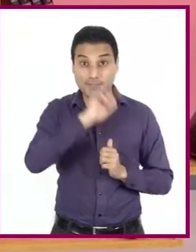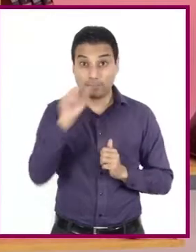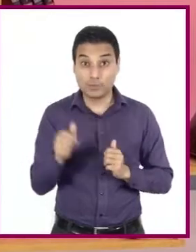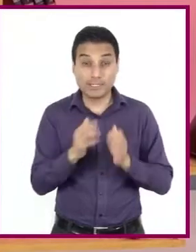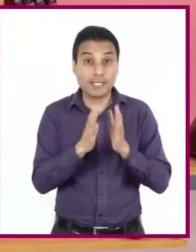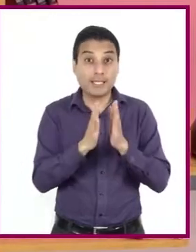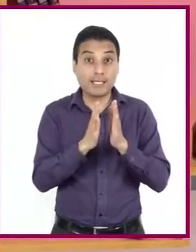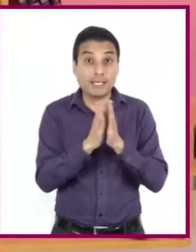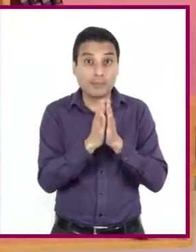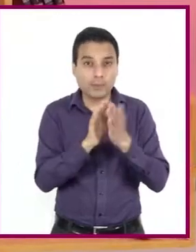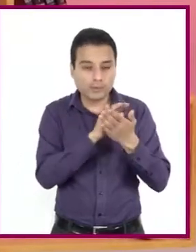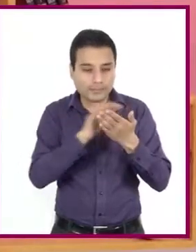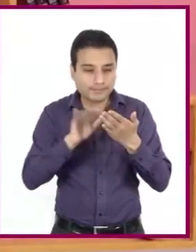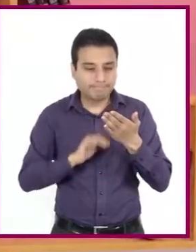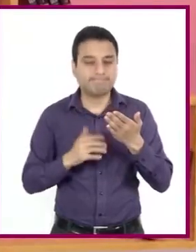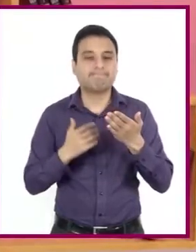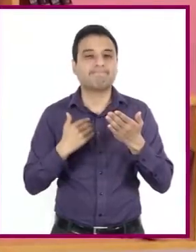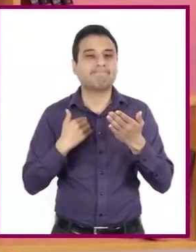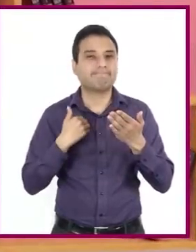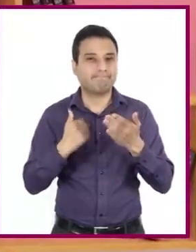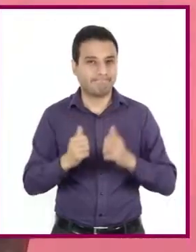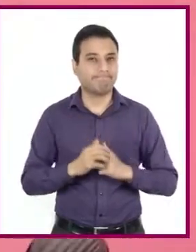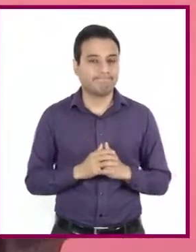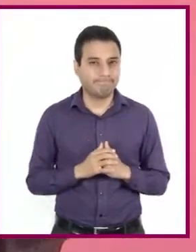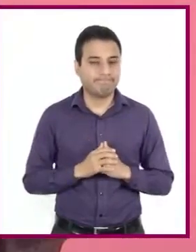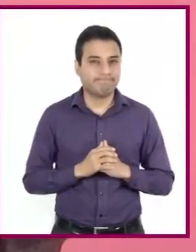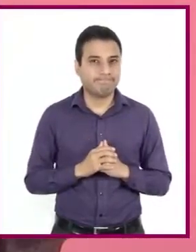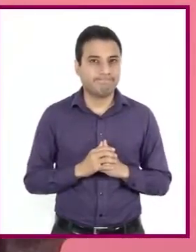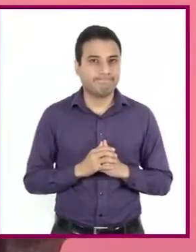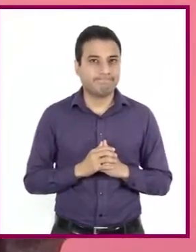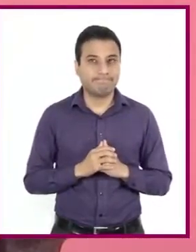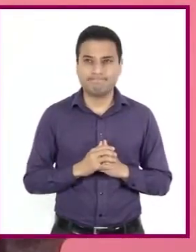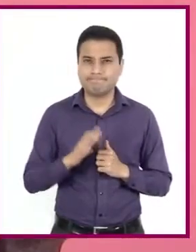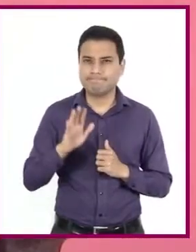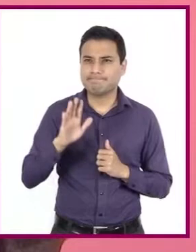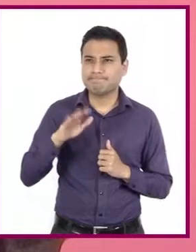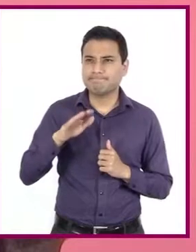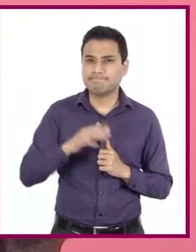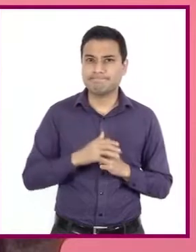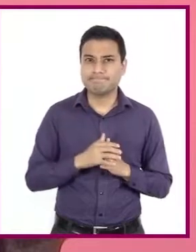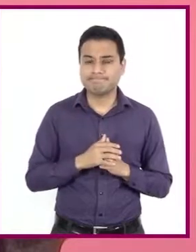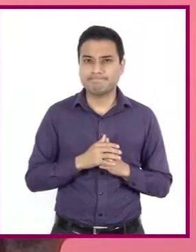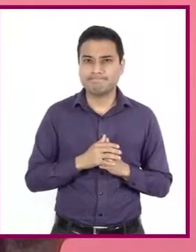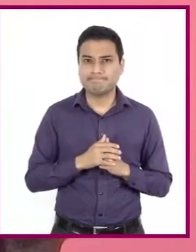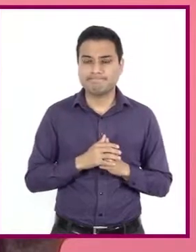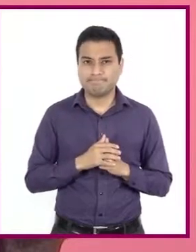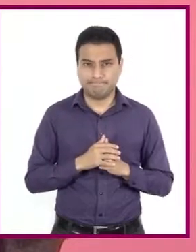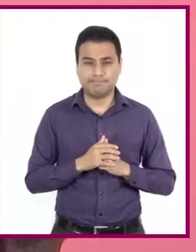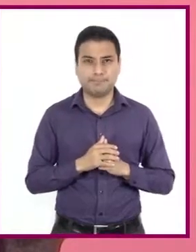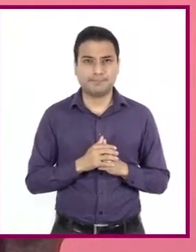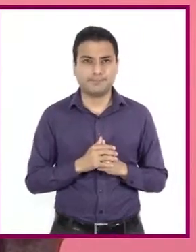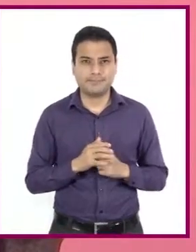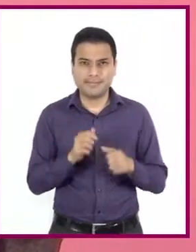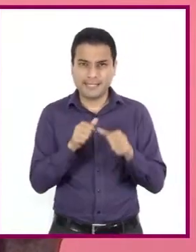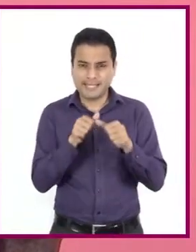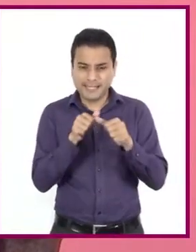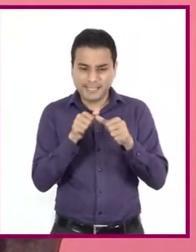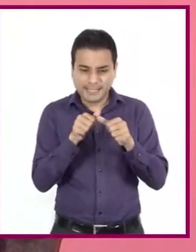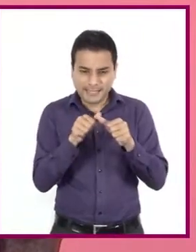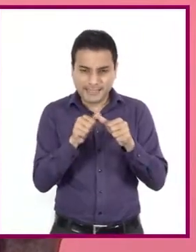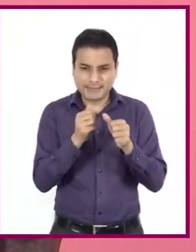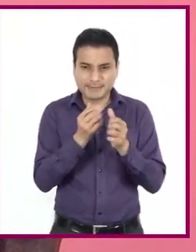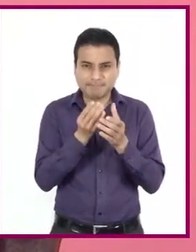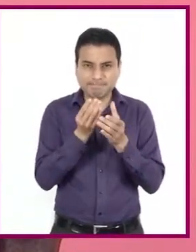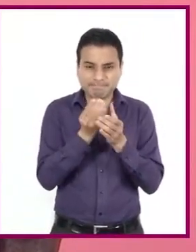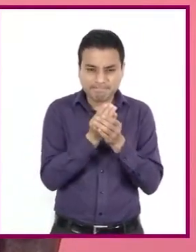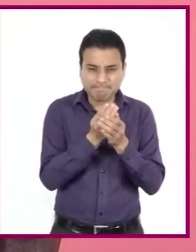momento de consultar su libro de texto y revisar sus apuntes. Profesora, como hablaremos sobre los tipos de letras que pueden usarse